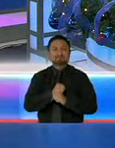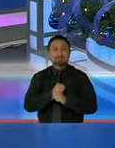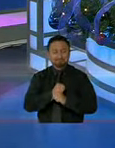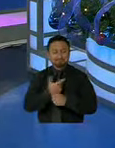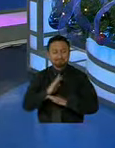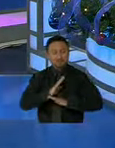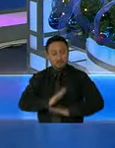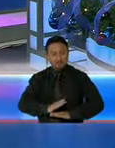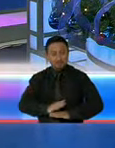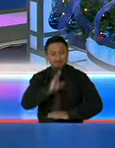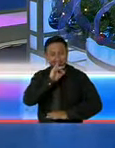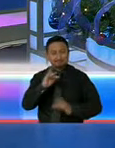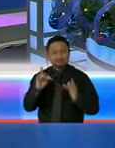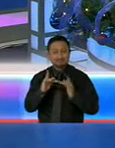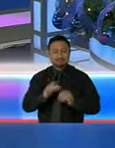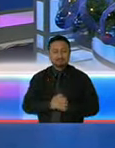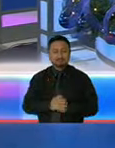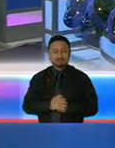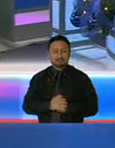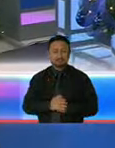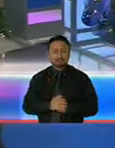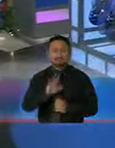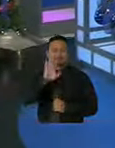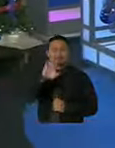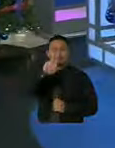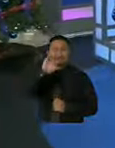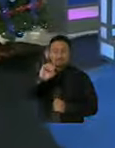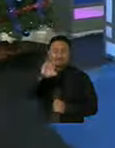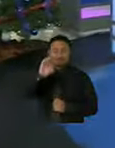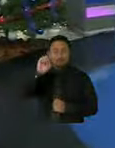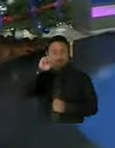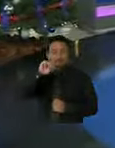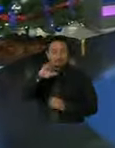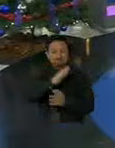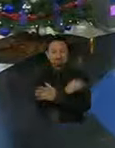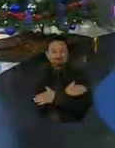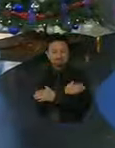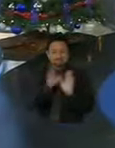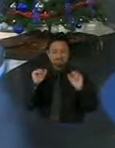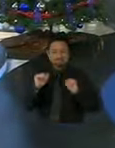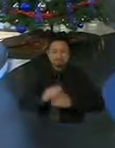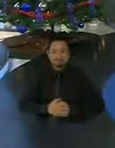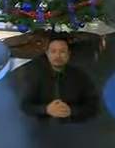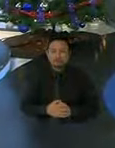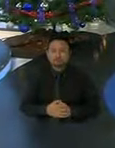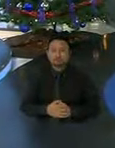descansen siempre conectados en elcomercio.com y tvc.com.es. Un abrazo grande. Buenas noches.